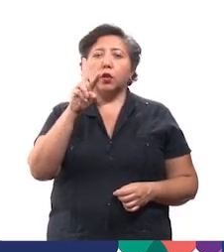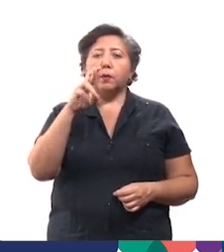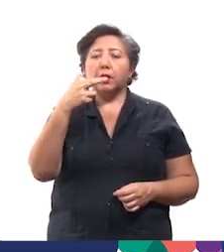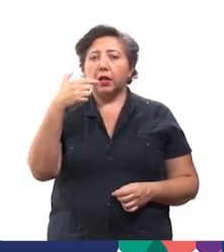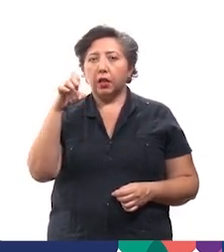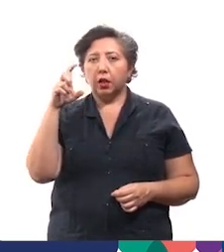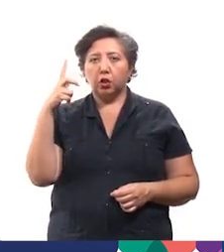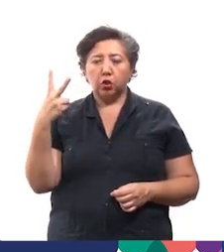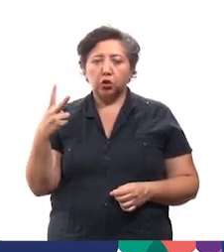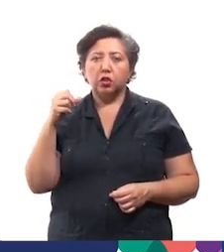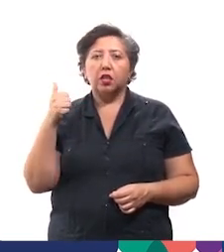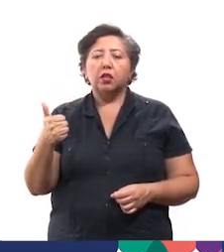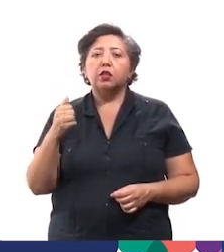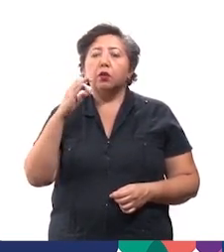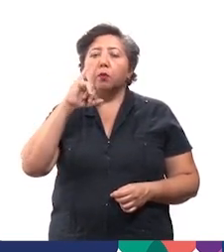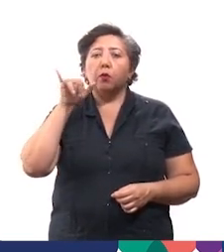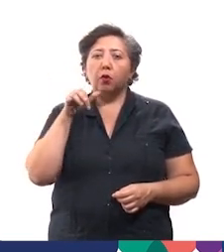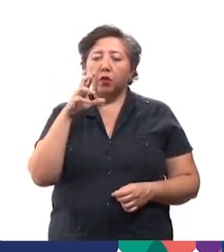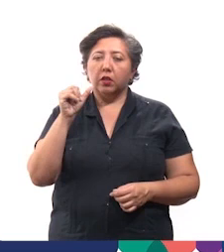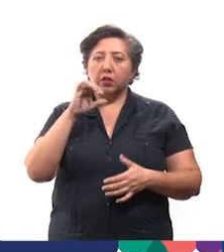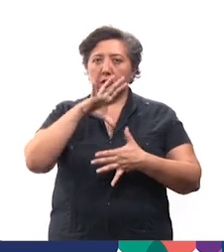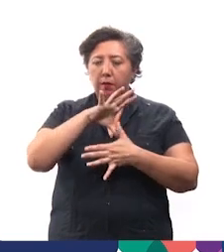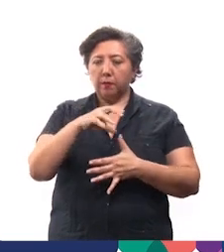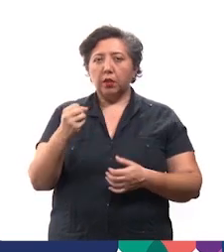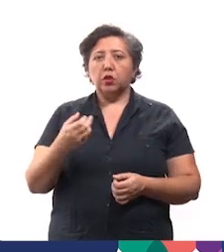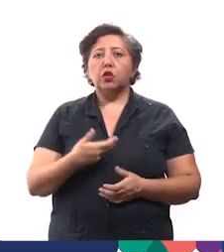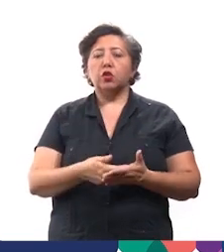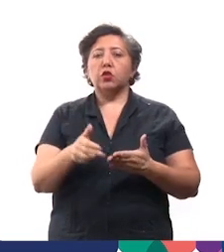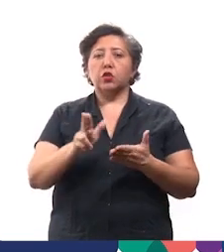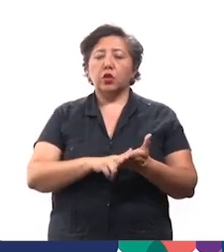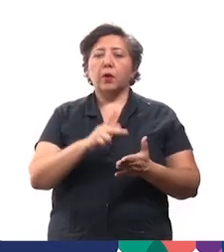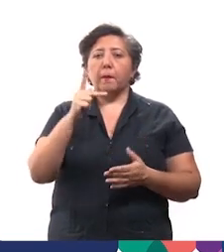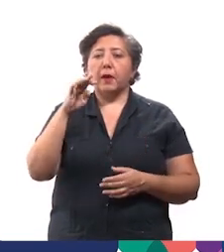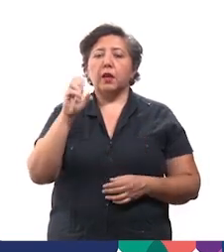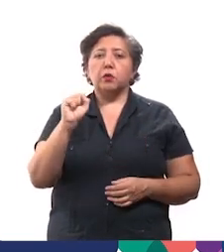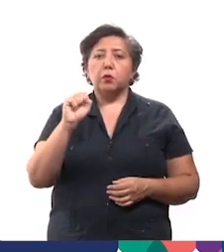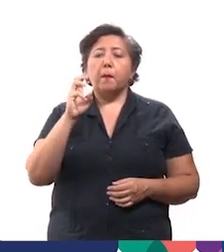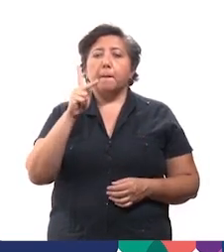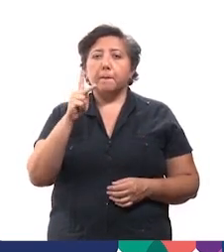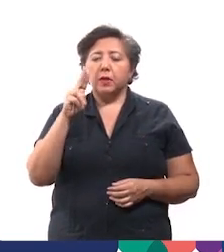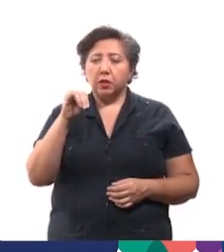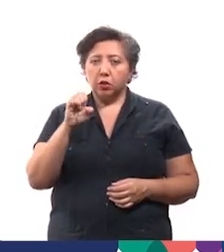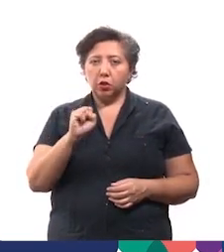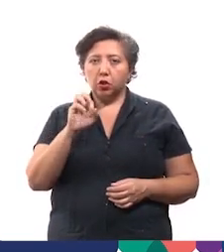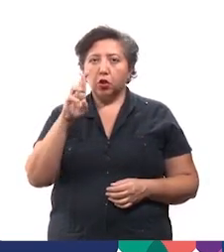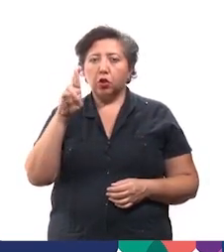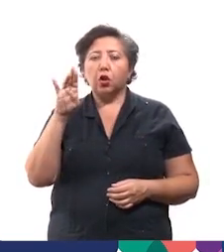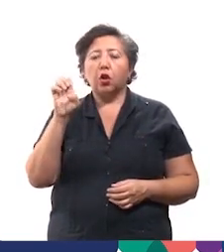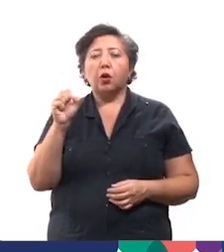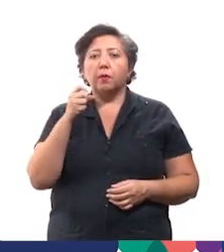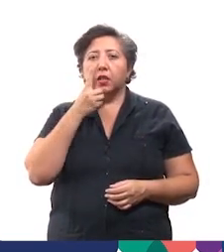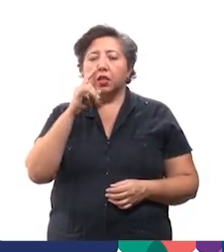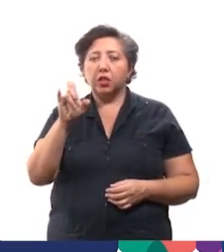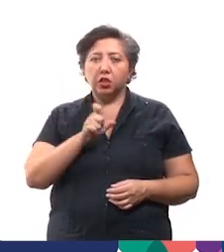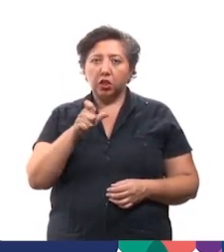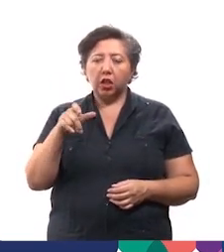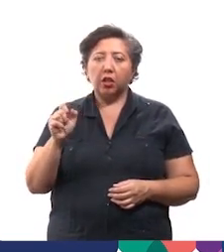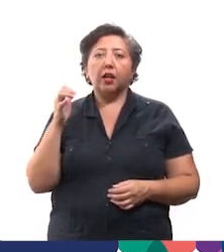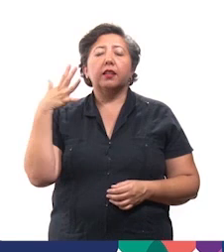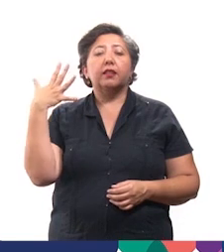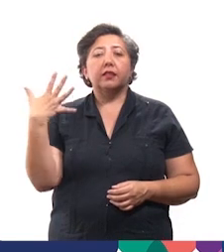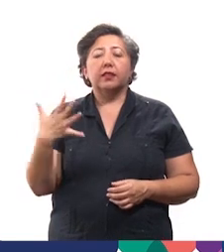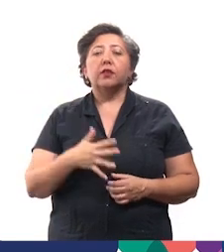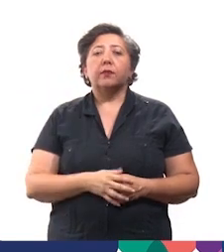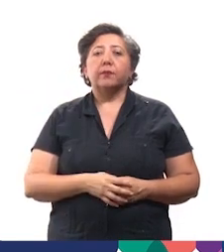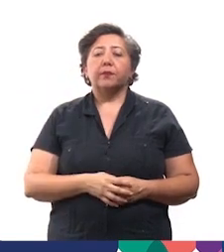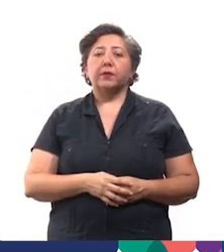Vergel 2 6, Bojorques, Las Américas, Los Héroes, Pacaptum, Pensiones, Roble Agrícola y Tixcacalo-Pichén